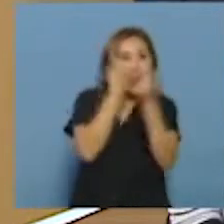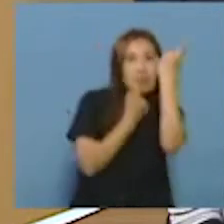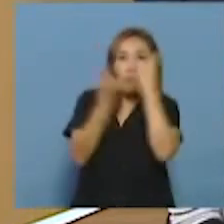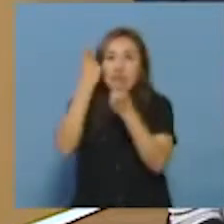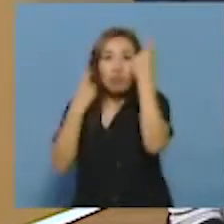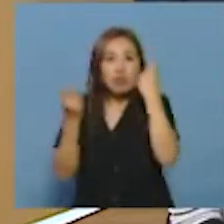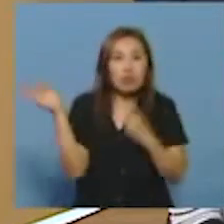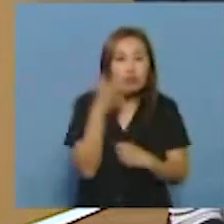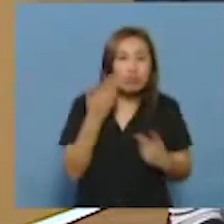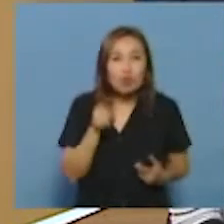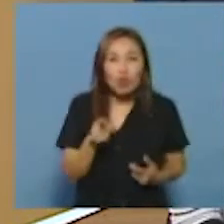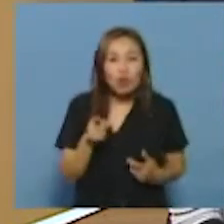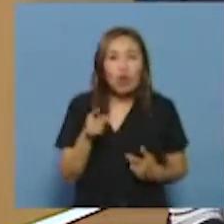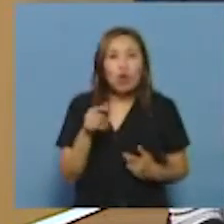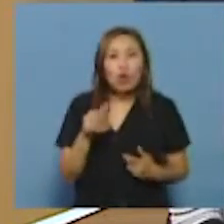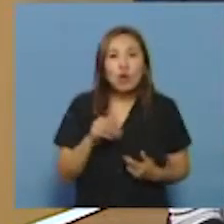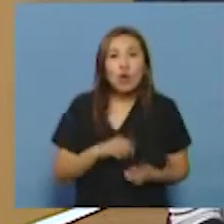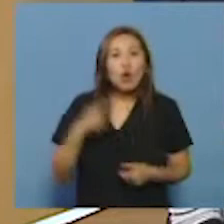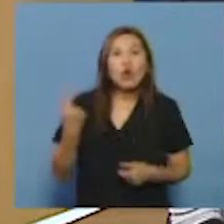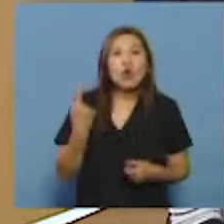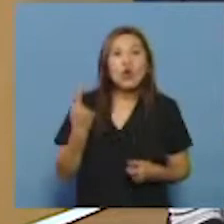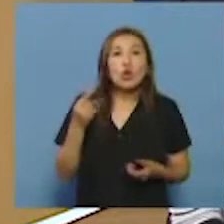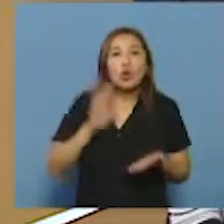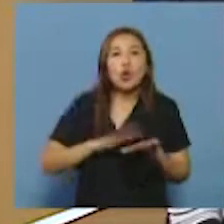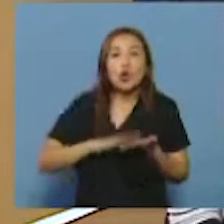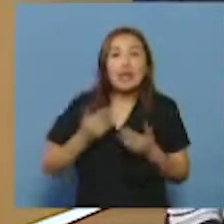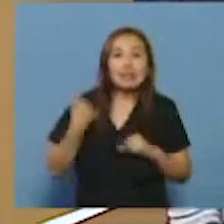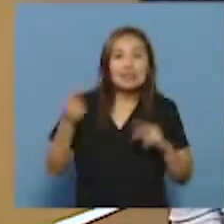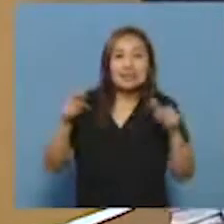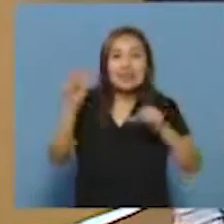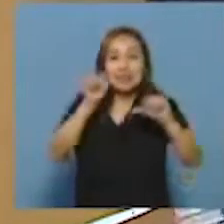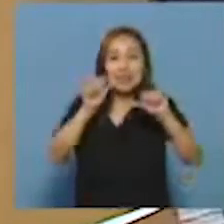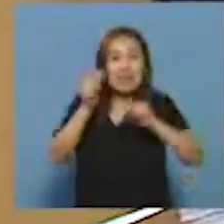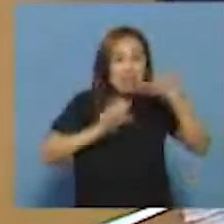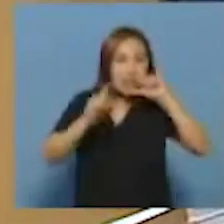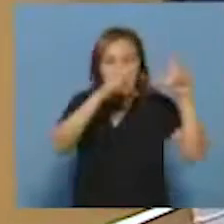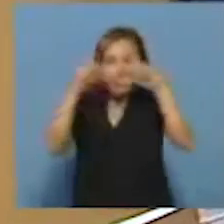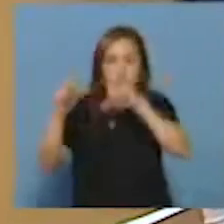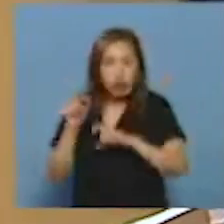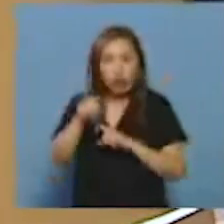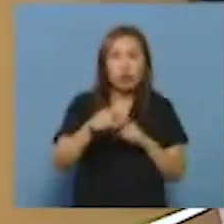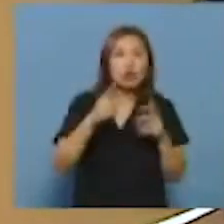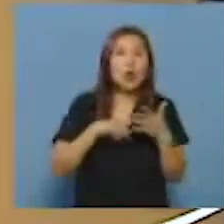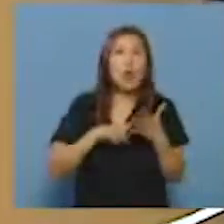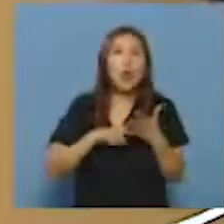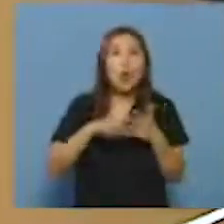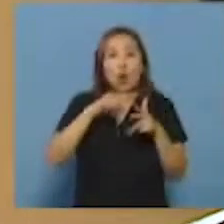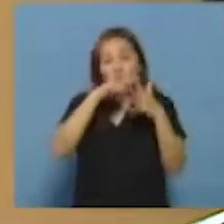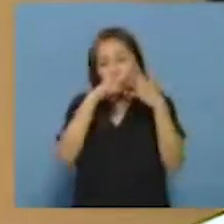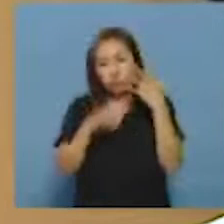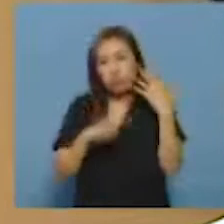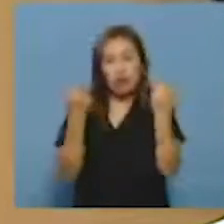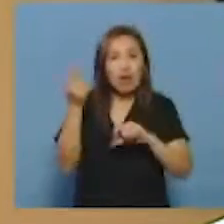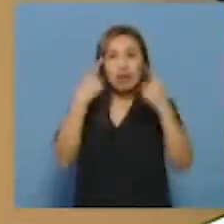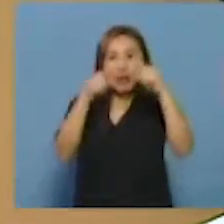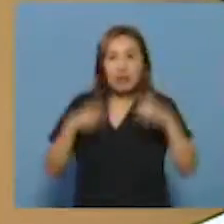todo. Uh-huh. Ya sea lo que es química, lo que es la fotografía, actuar, todos actuamos, así que